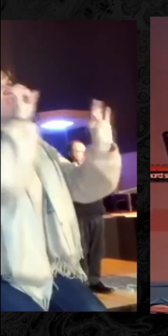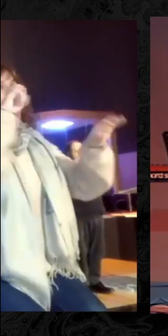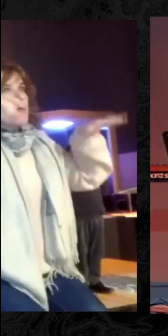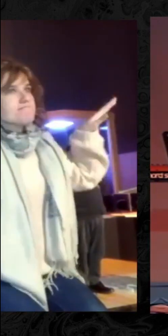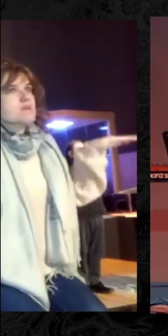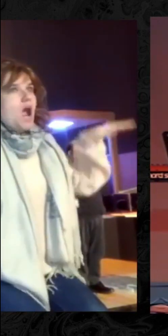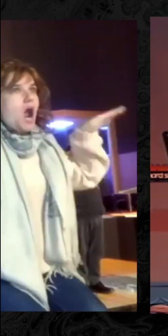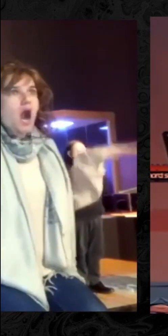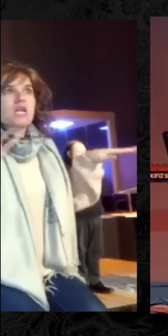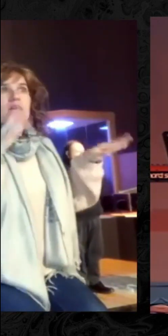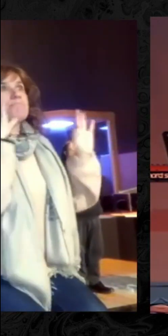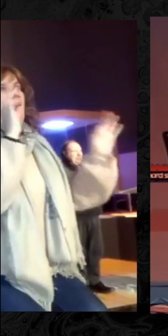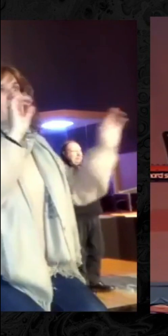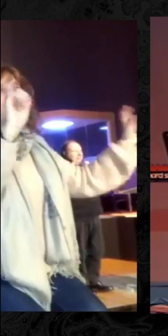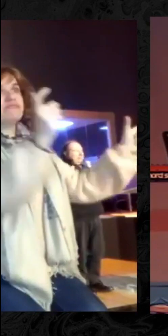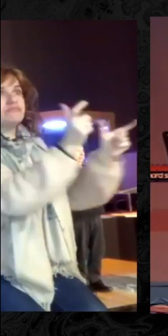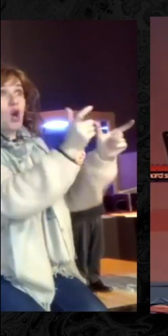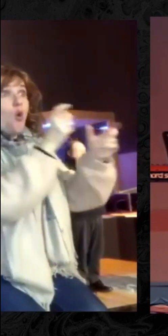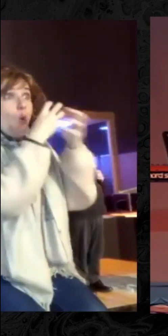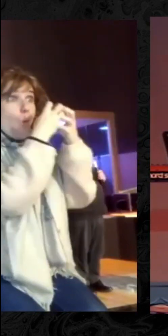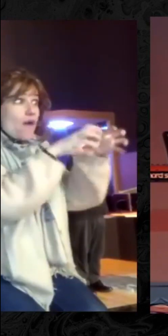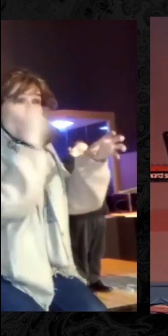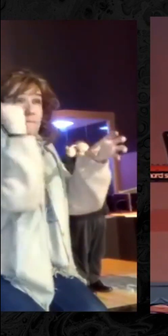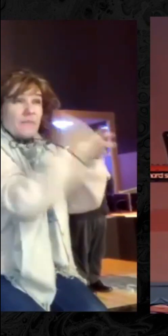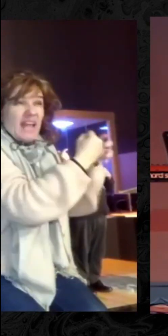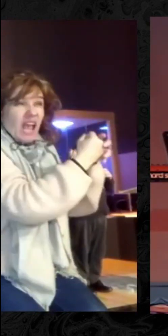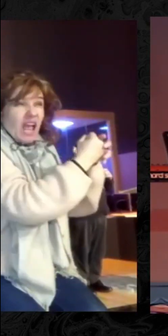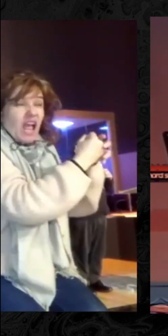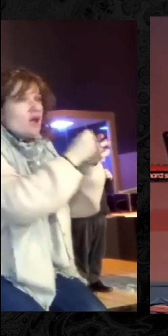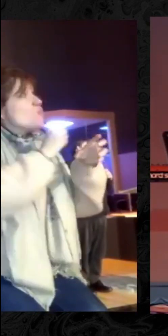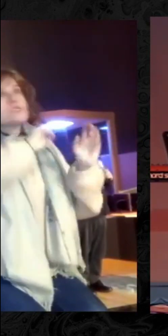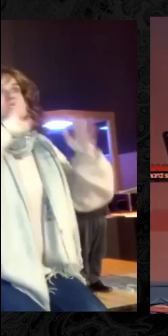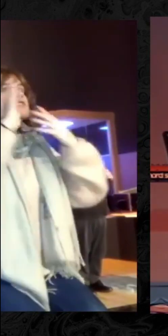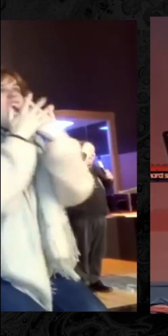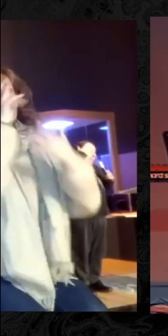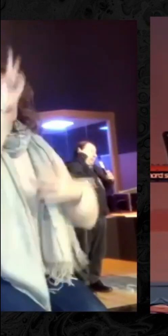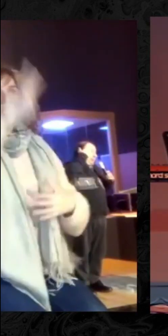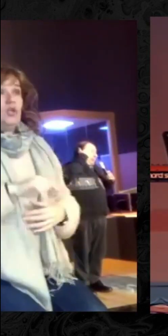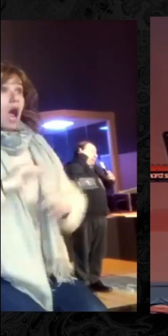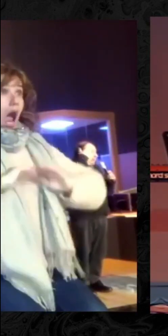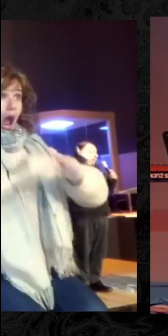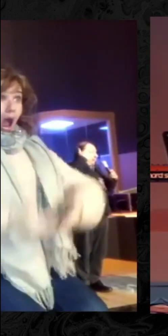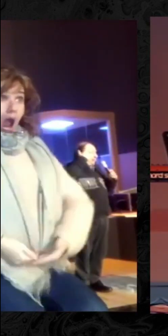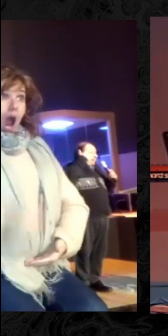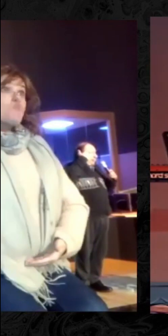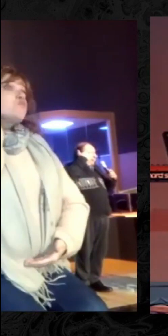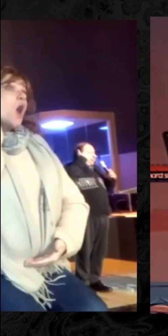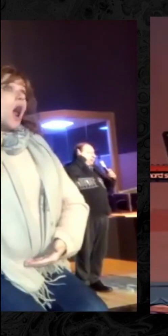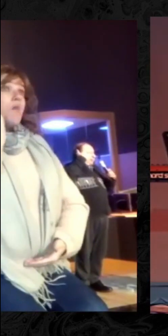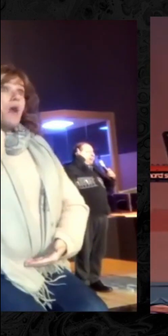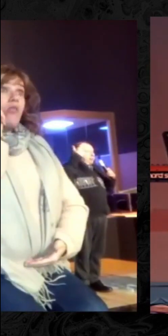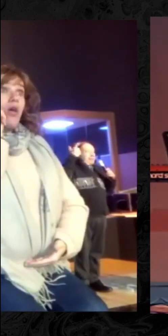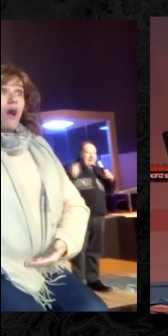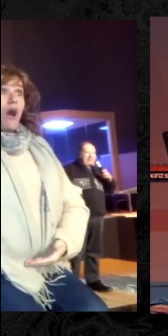eso no es delito así que me perdone que he dicho que están aquí porque es que están así están Están